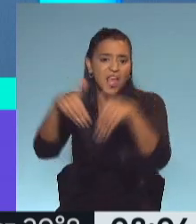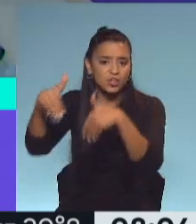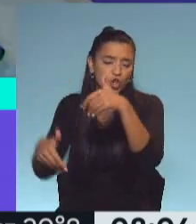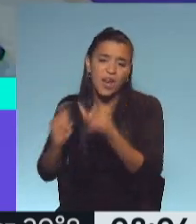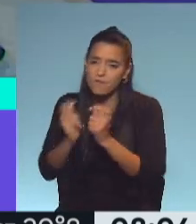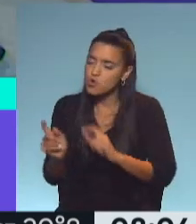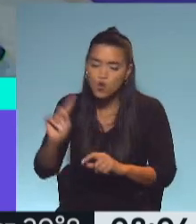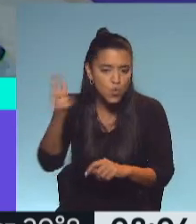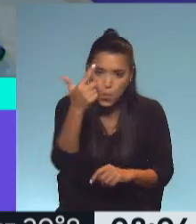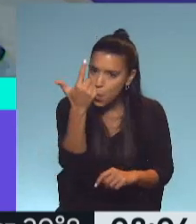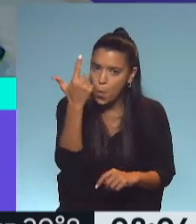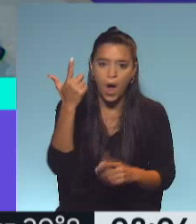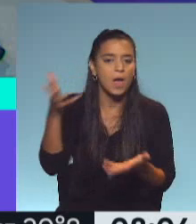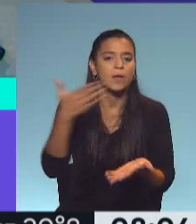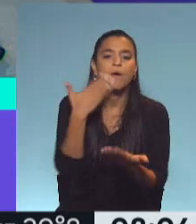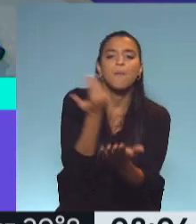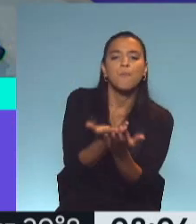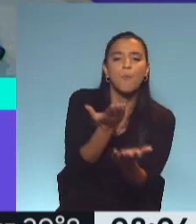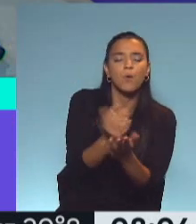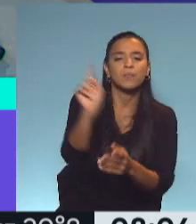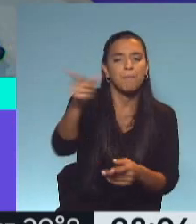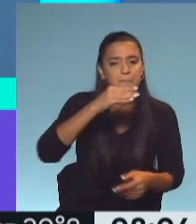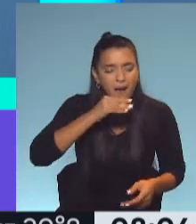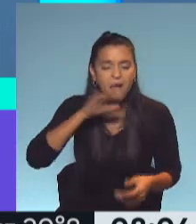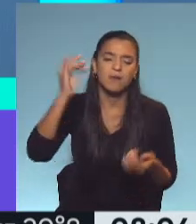sistema electoral. De la ley de la propuesta de Massa. Claro,